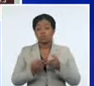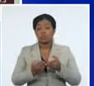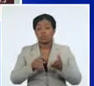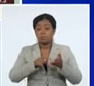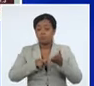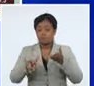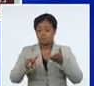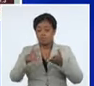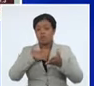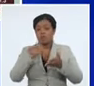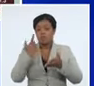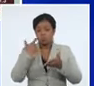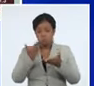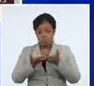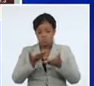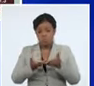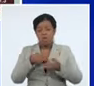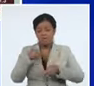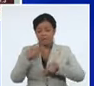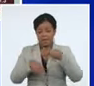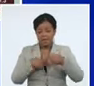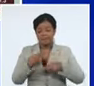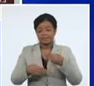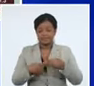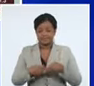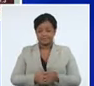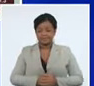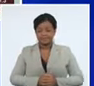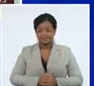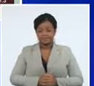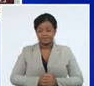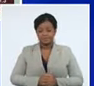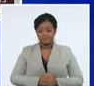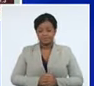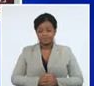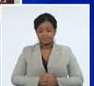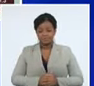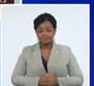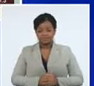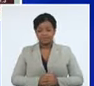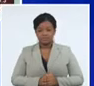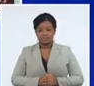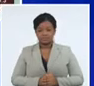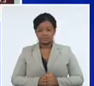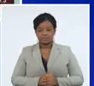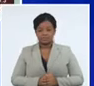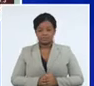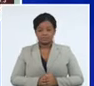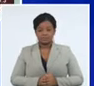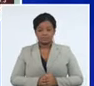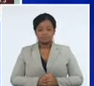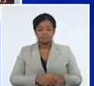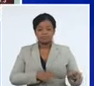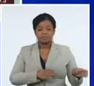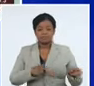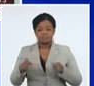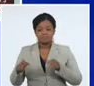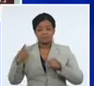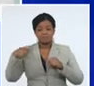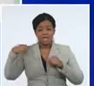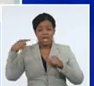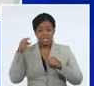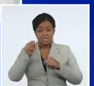procesara muestras para el diagnóstico de la COVID-19. 7 provincias ayer reportaron